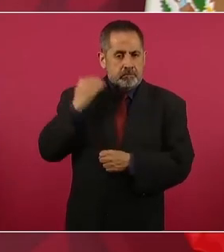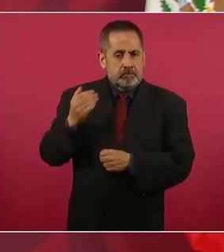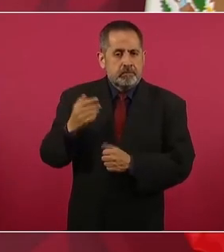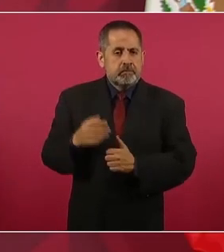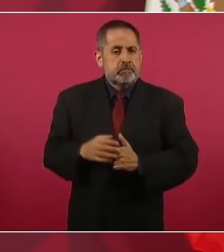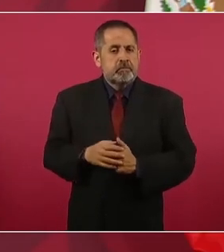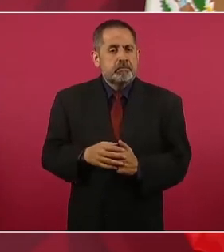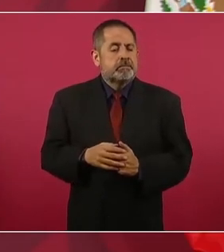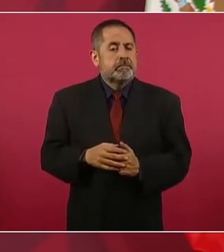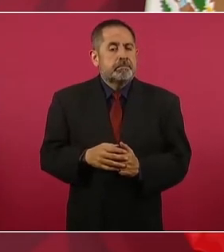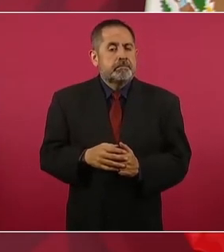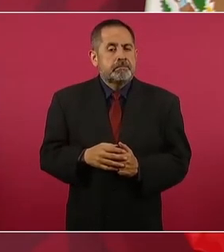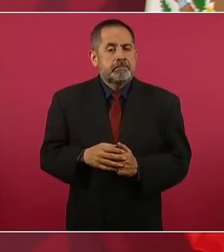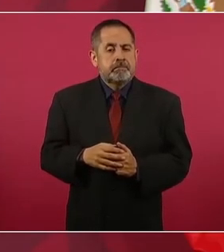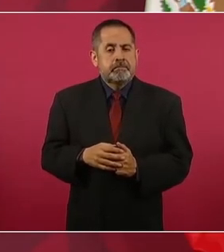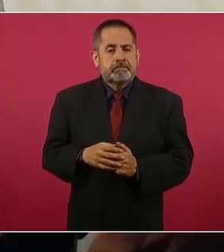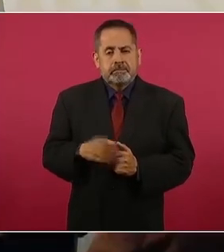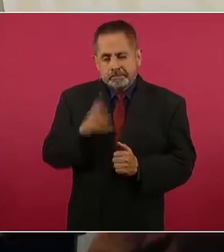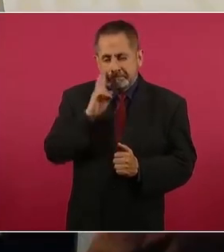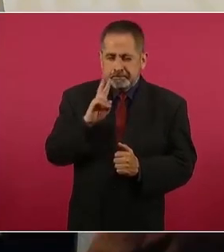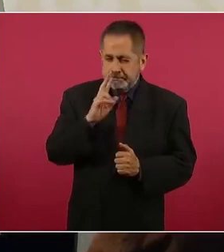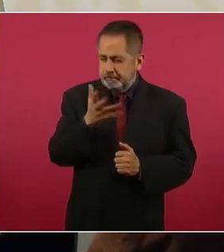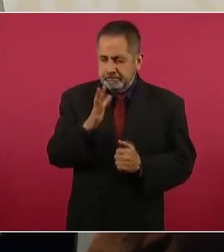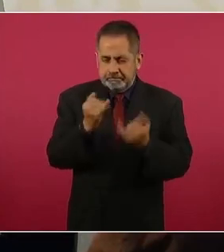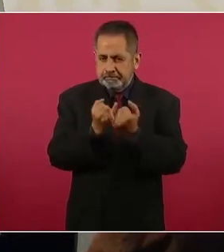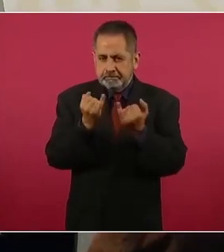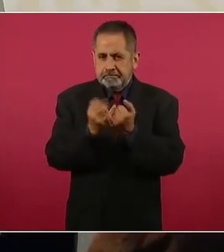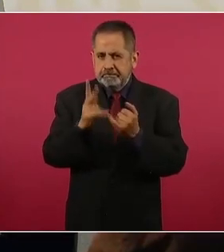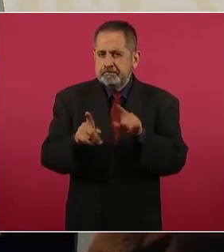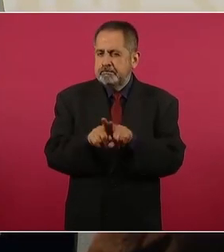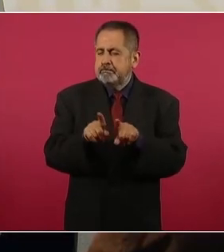nosotros enfrentamos algo así